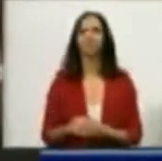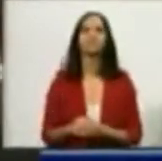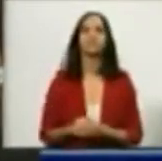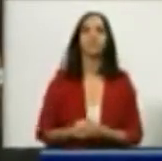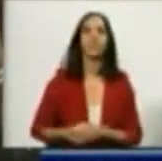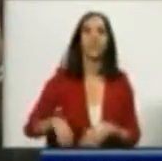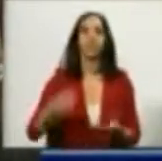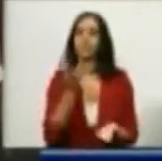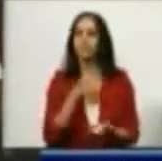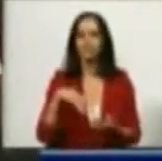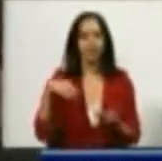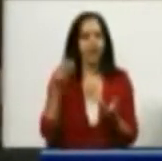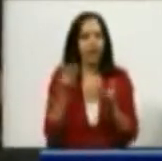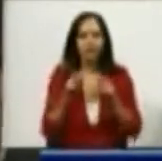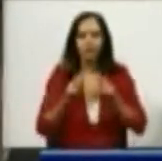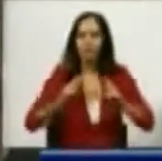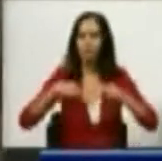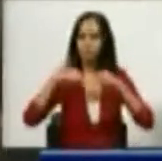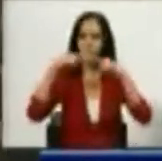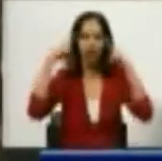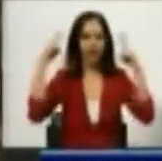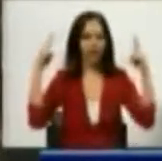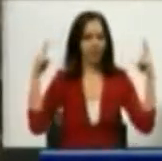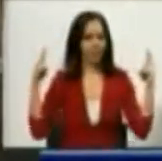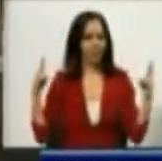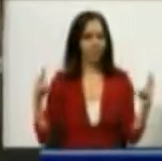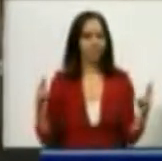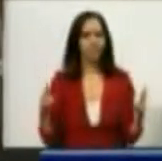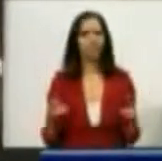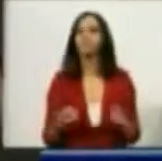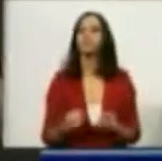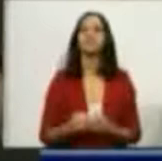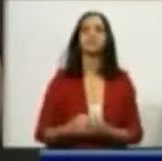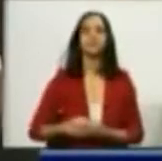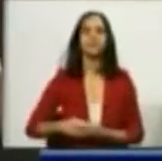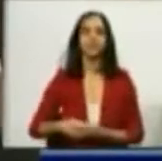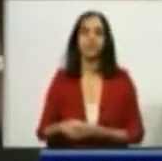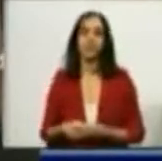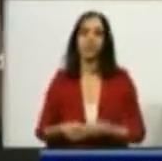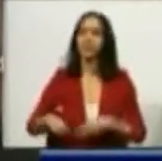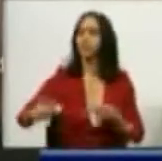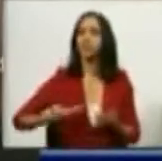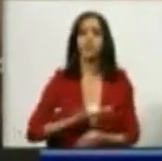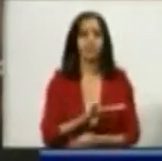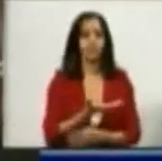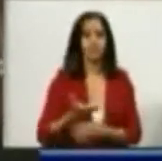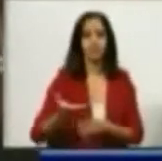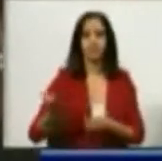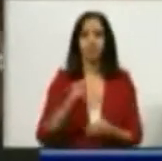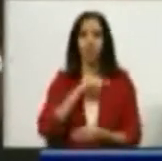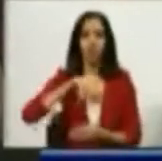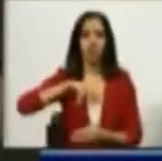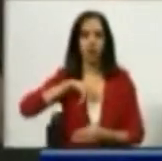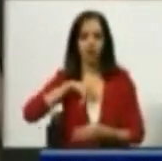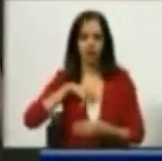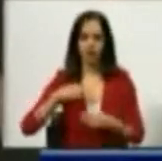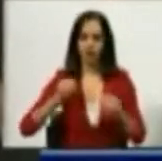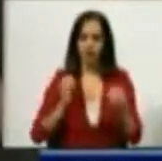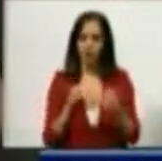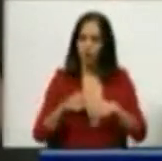sabia puente a petróleo y a los marullos de nuestro